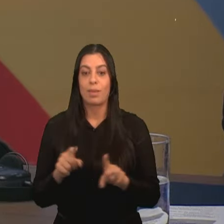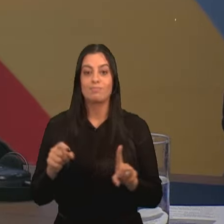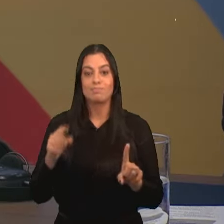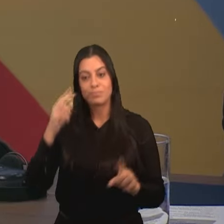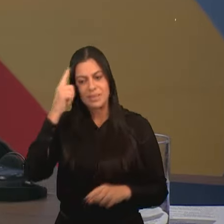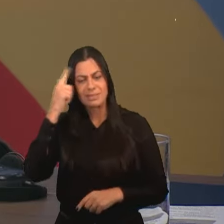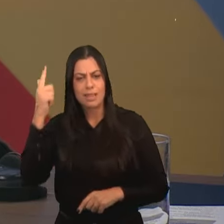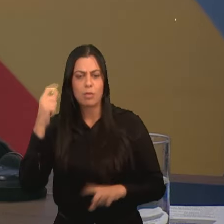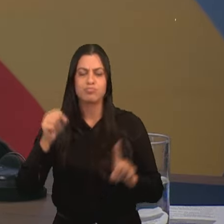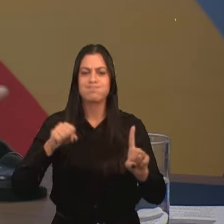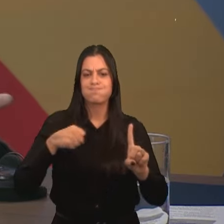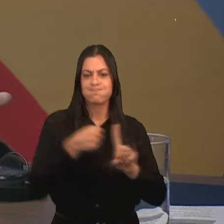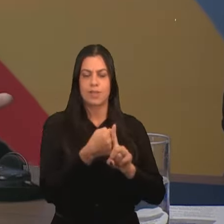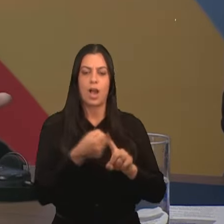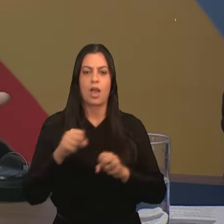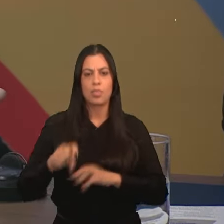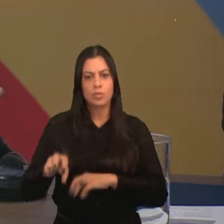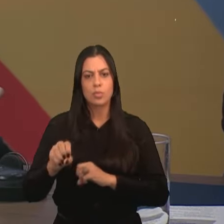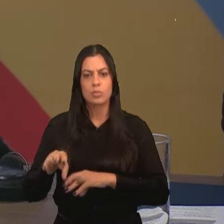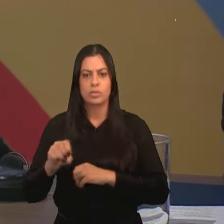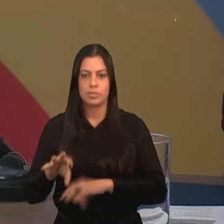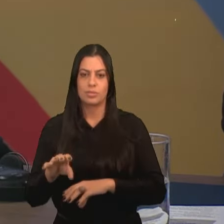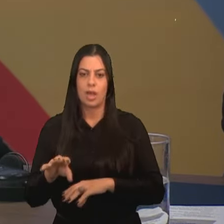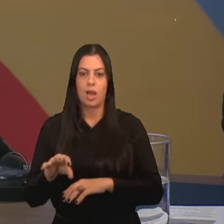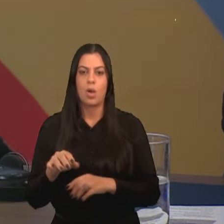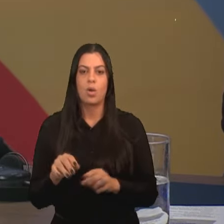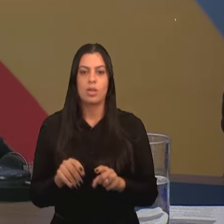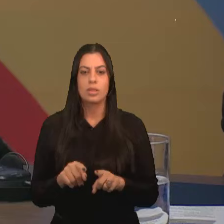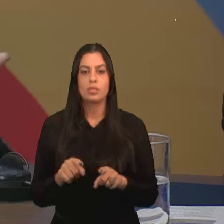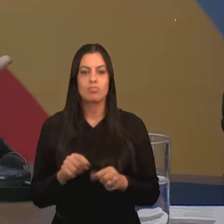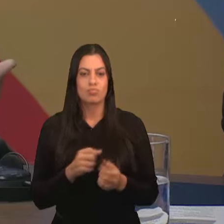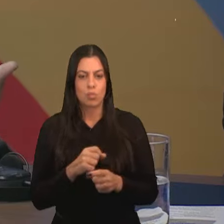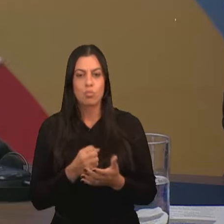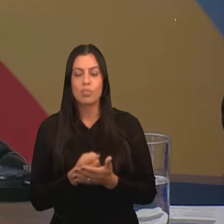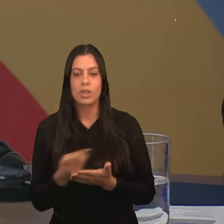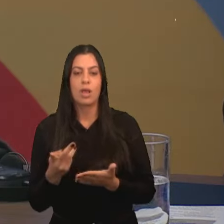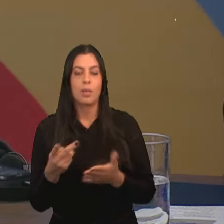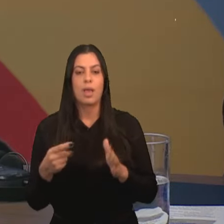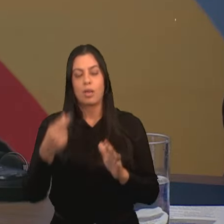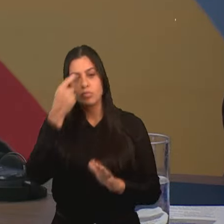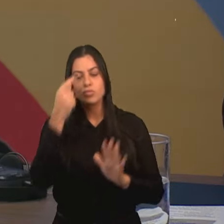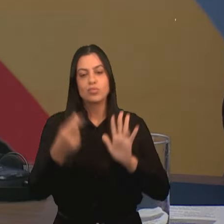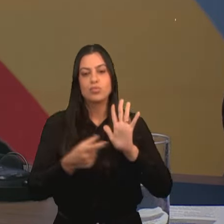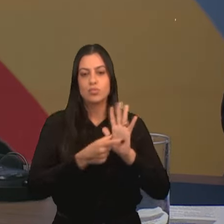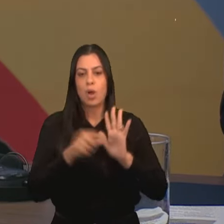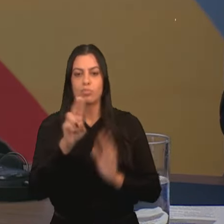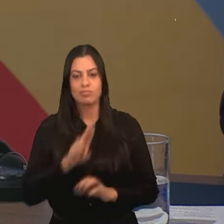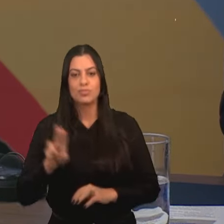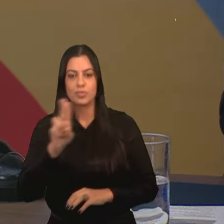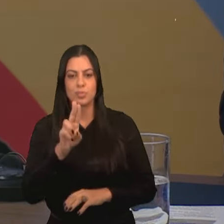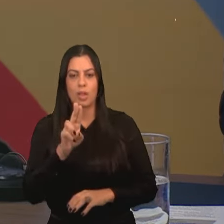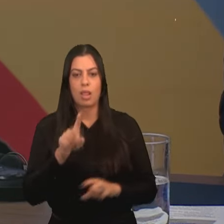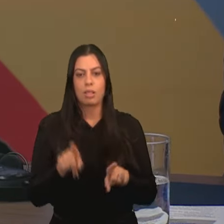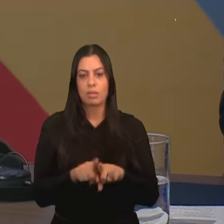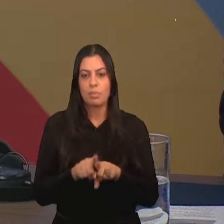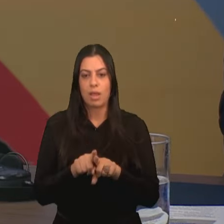Si pensamos en el impacto para la educación de cuando estamos usando un sistema de inteligencia artificial